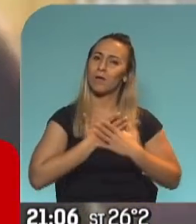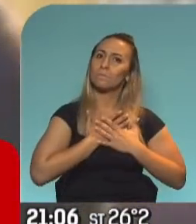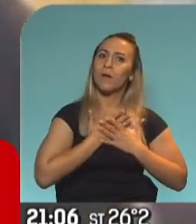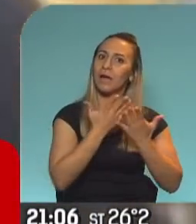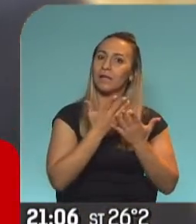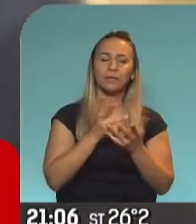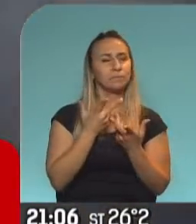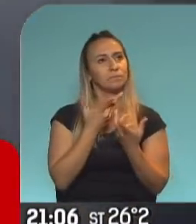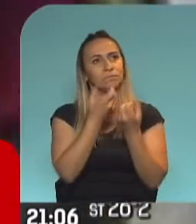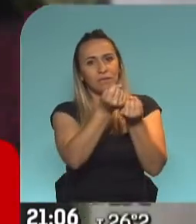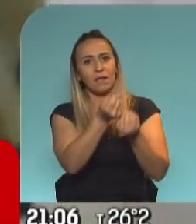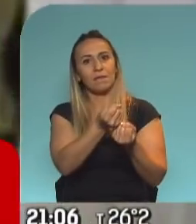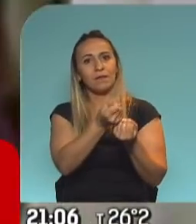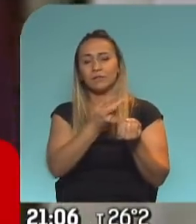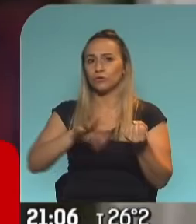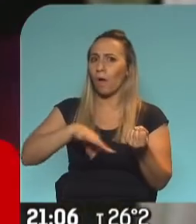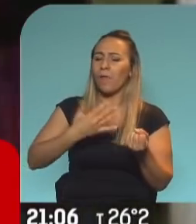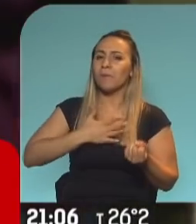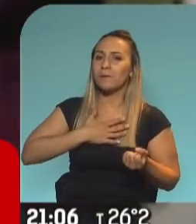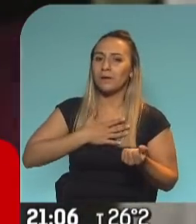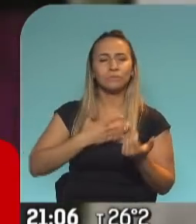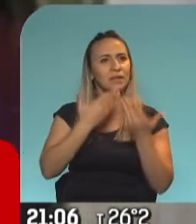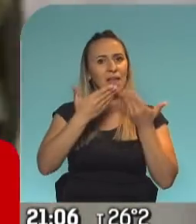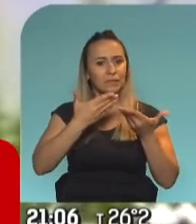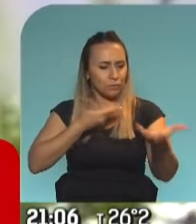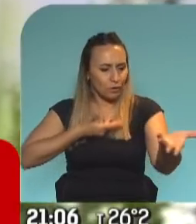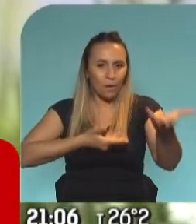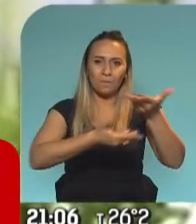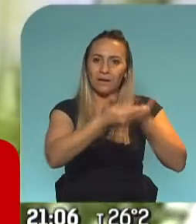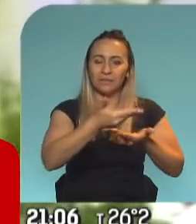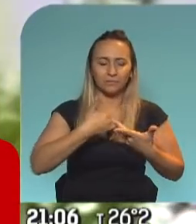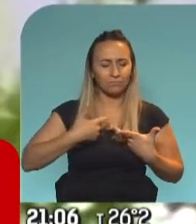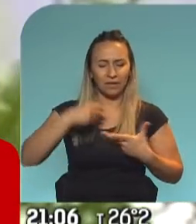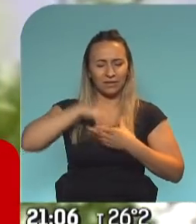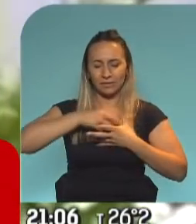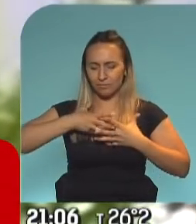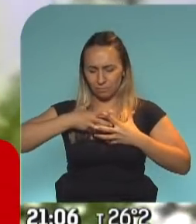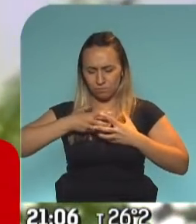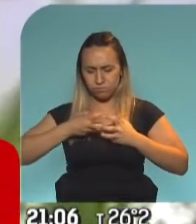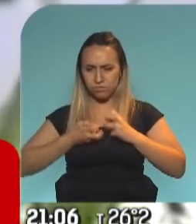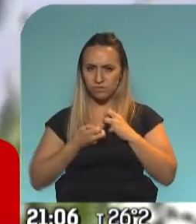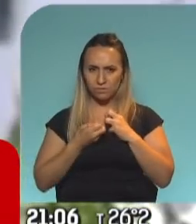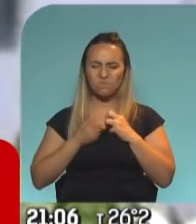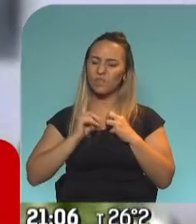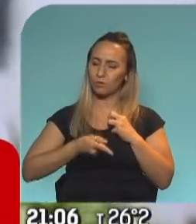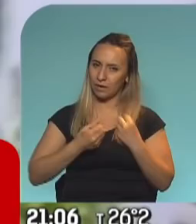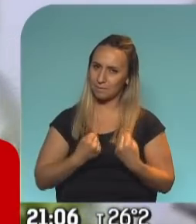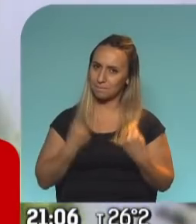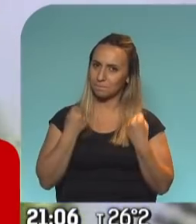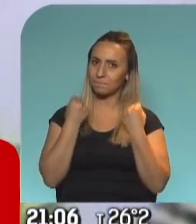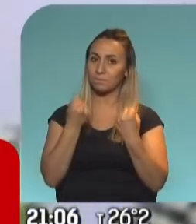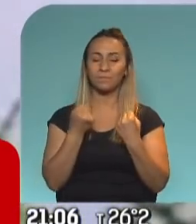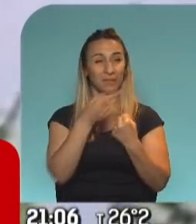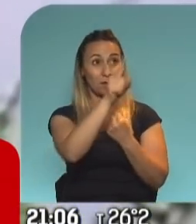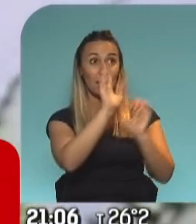porque te agradezco la vida compartida. Estoy destruida, pero voy a salir adelante. Espérame